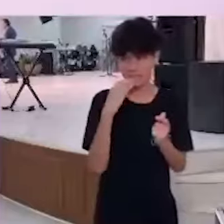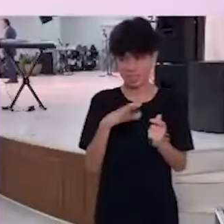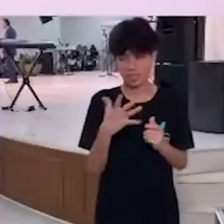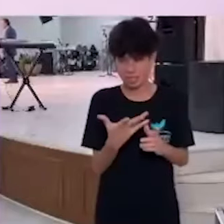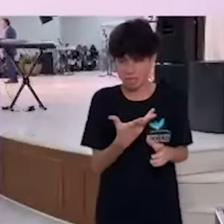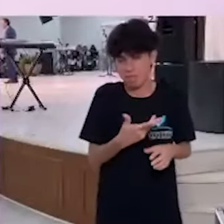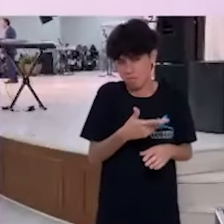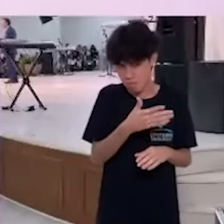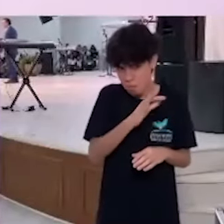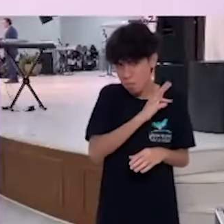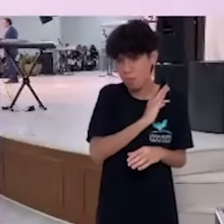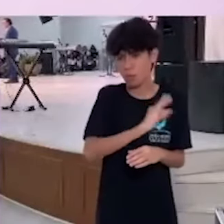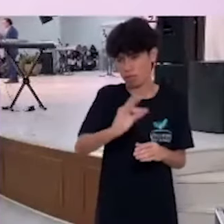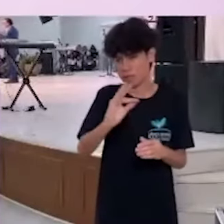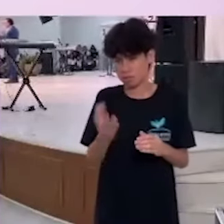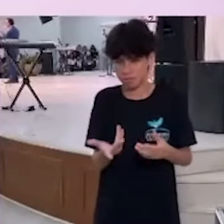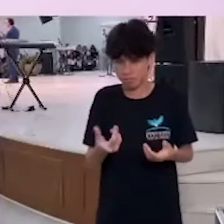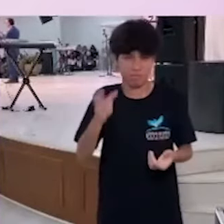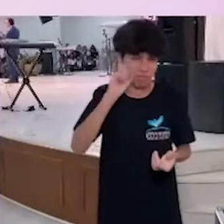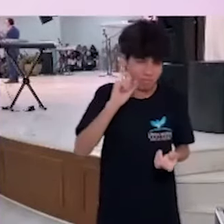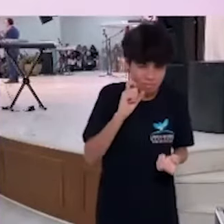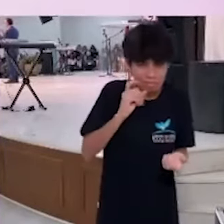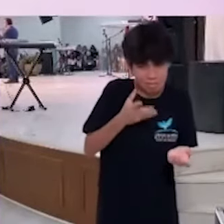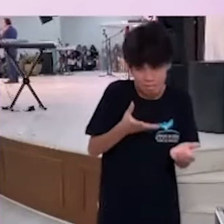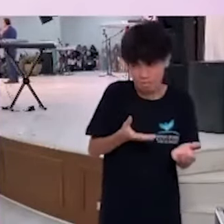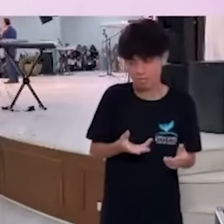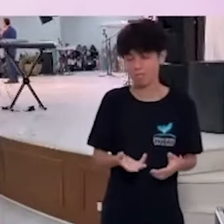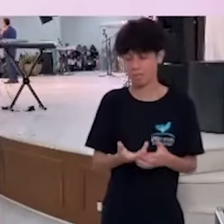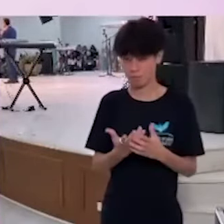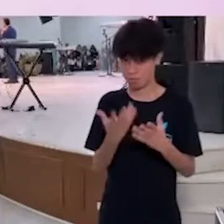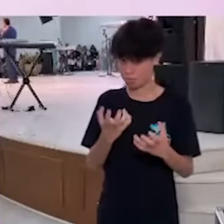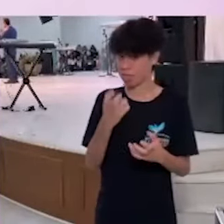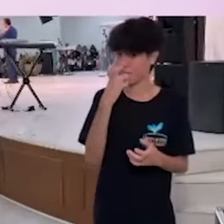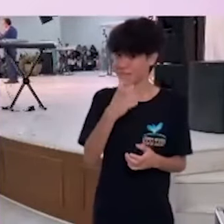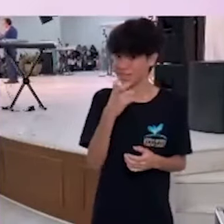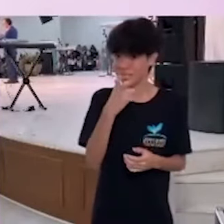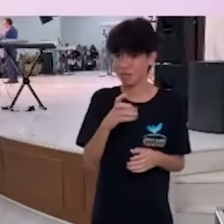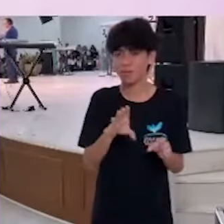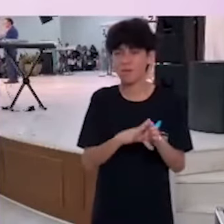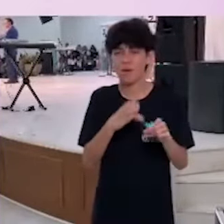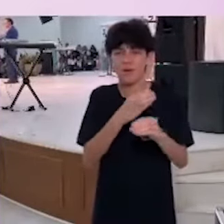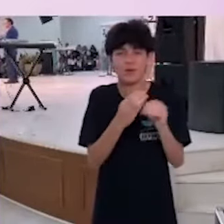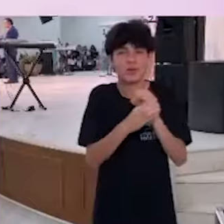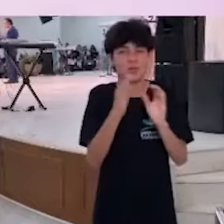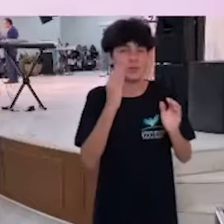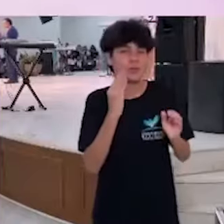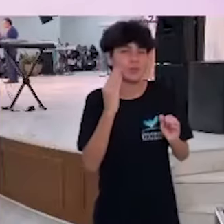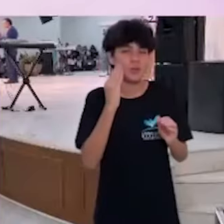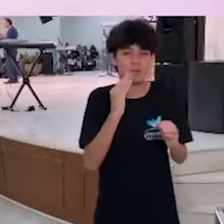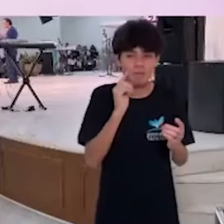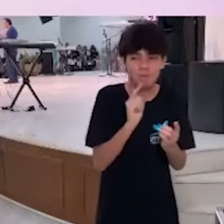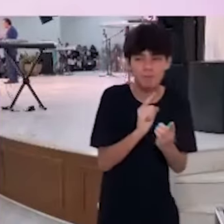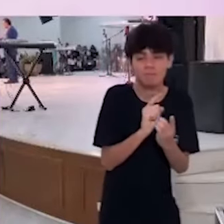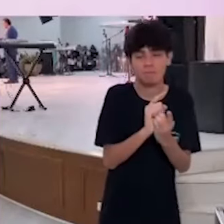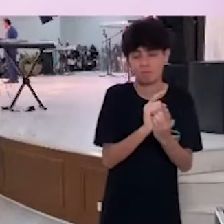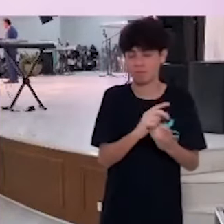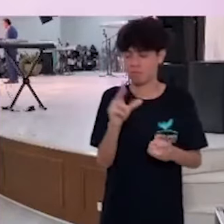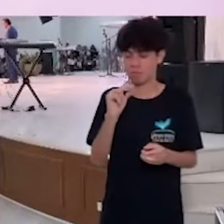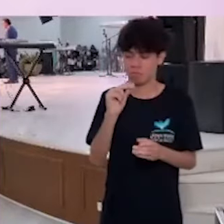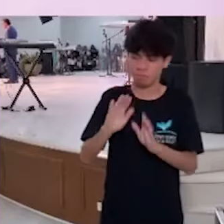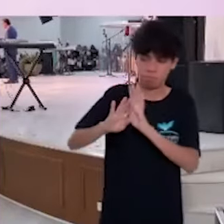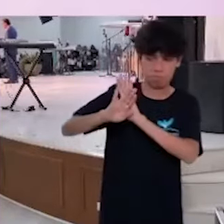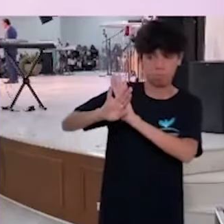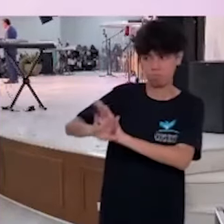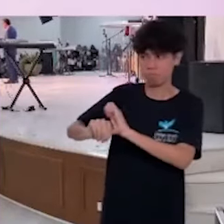ver contigo. Entonces, esos elogios simplemente no tienes que recibirlos. Ahora, un elogio